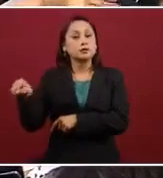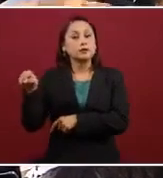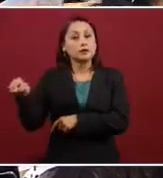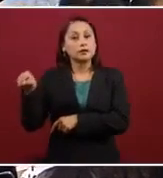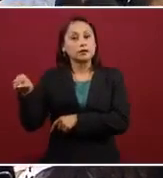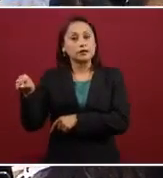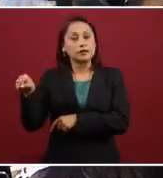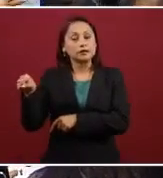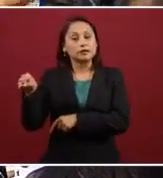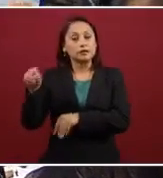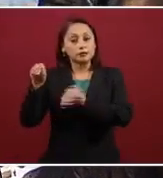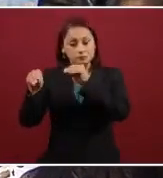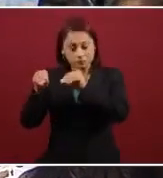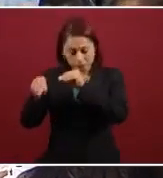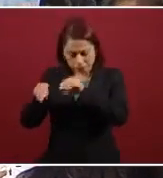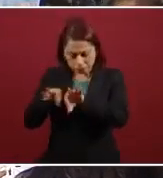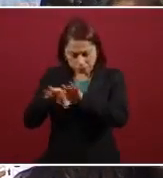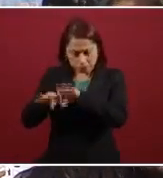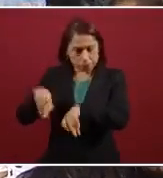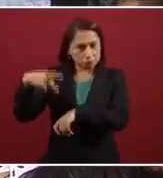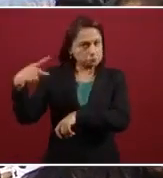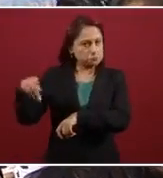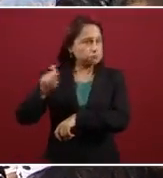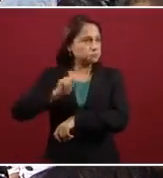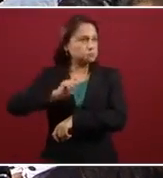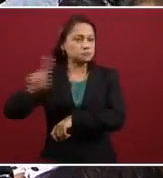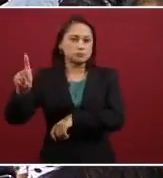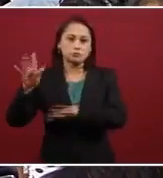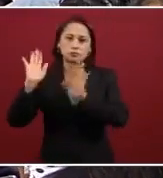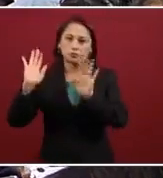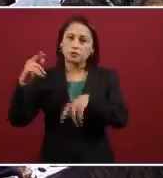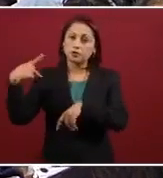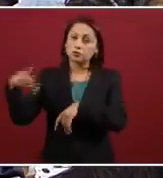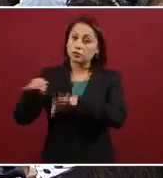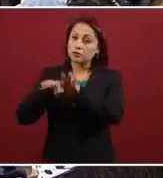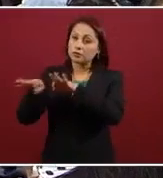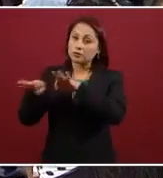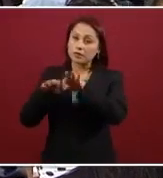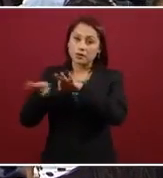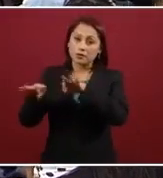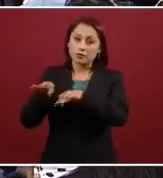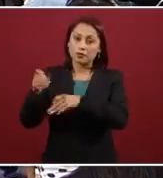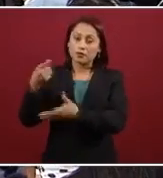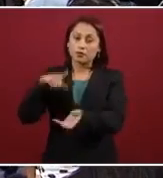de primera como secretario de Relaciones Exteriores.